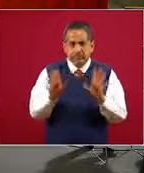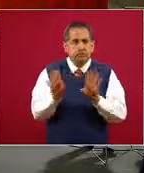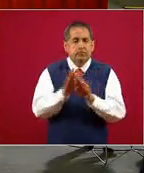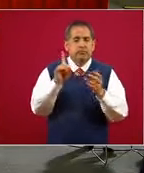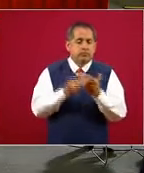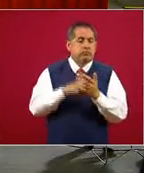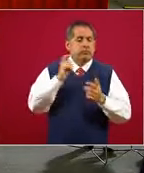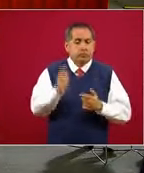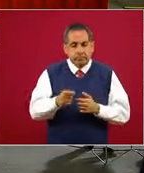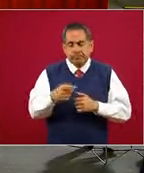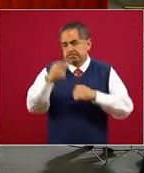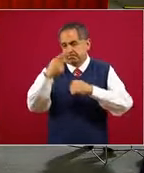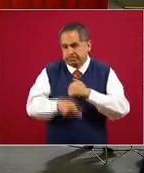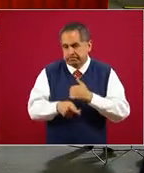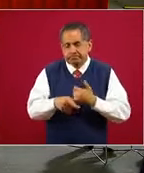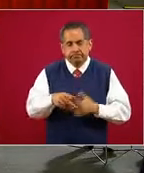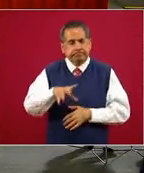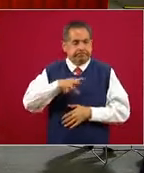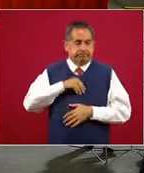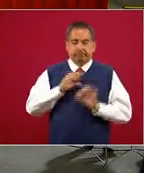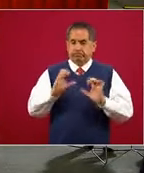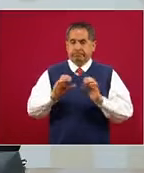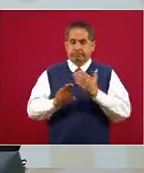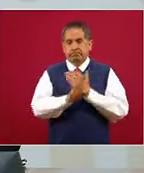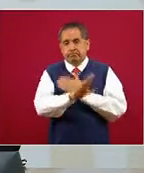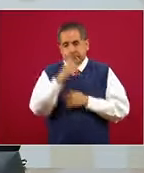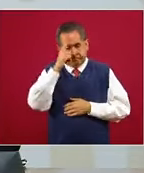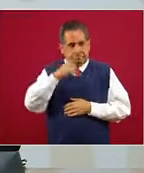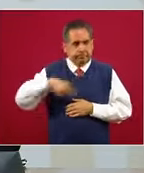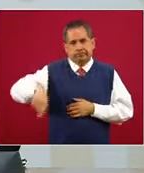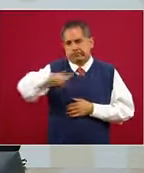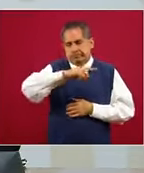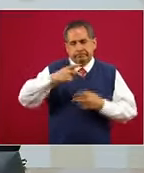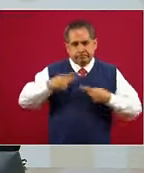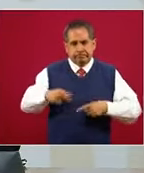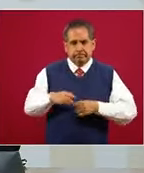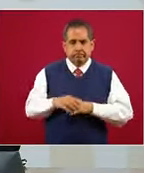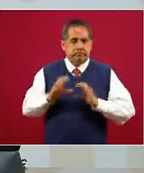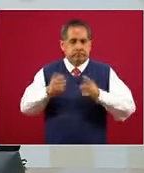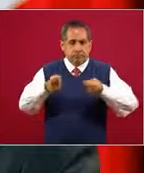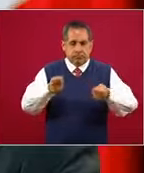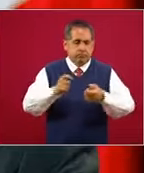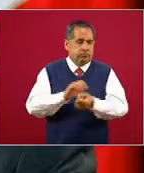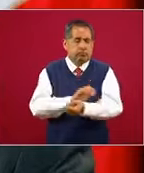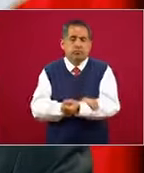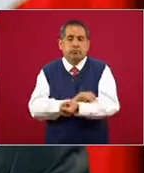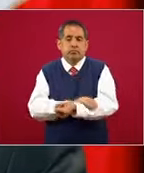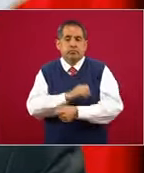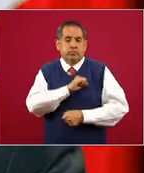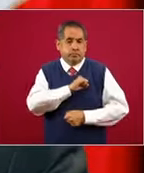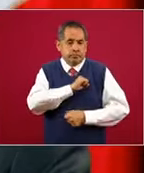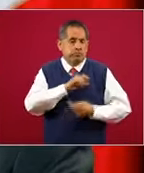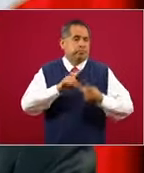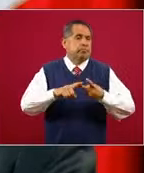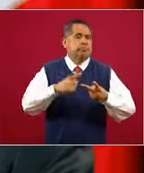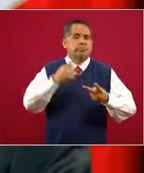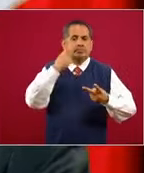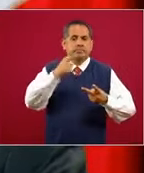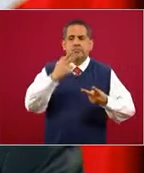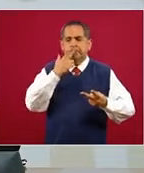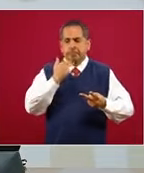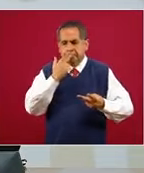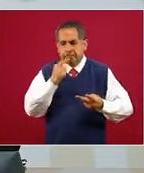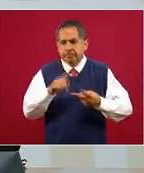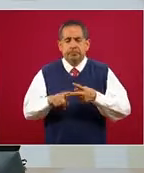las categorías de riesgo para cada una de las distintas enfermedades. El control de la presión arterial, el control de la diabetes,